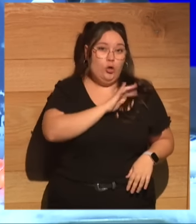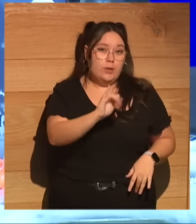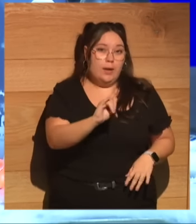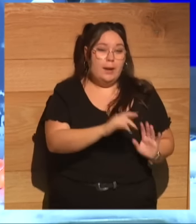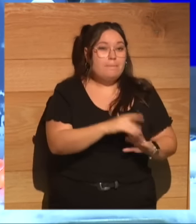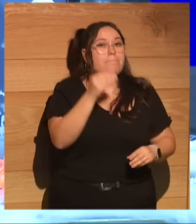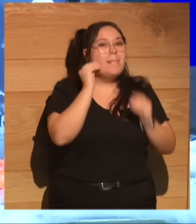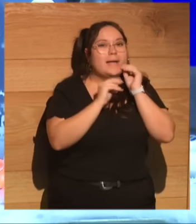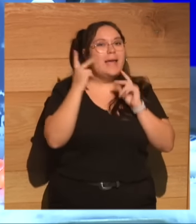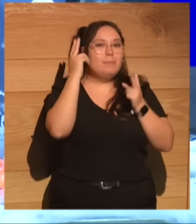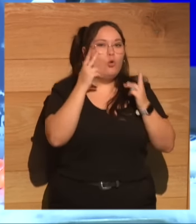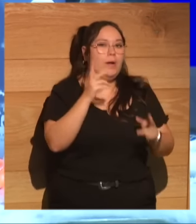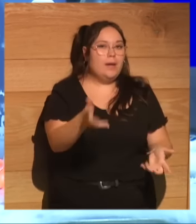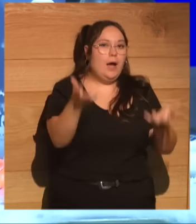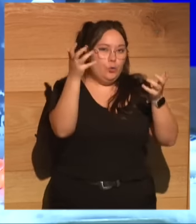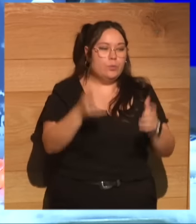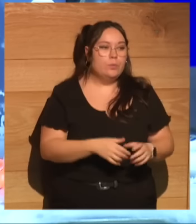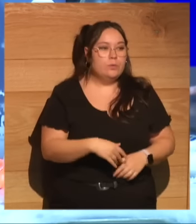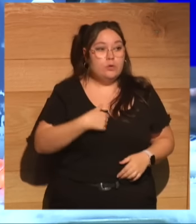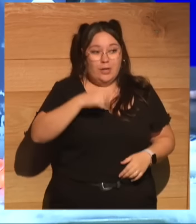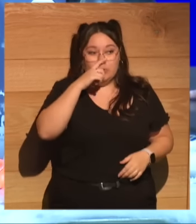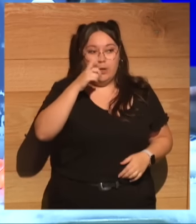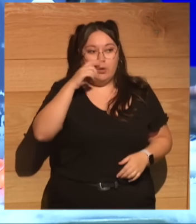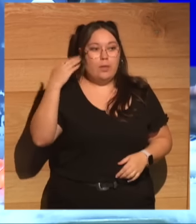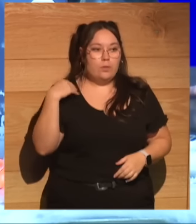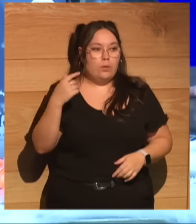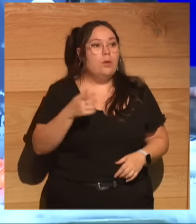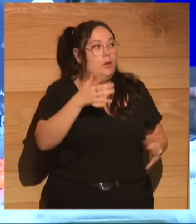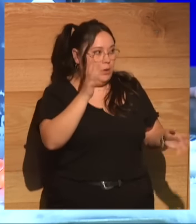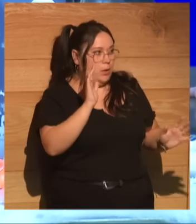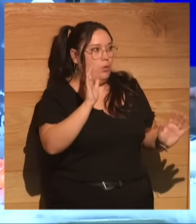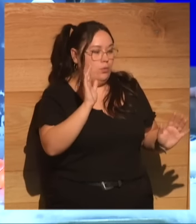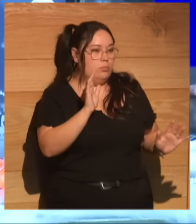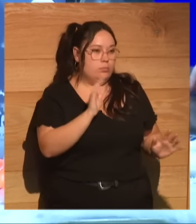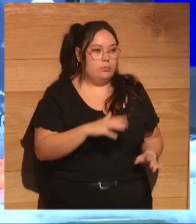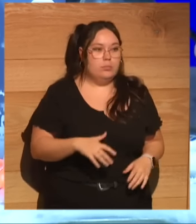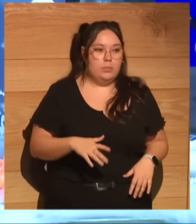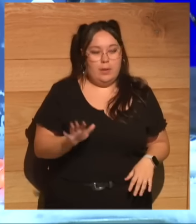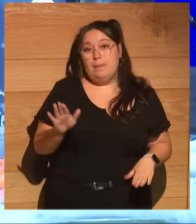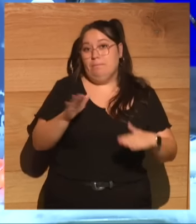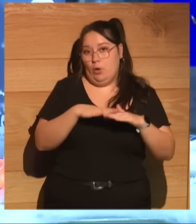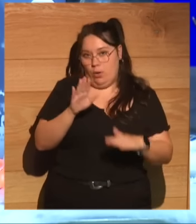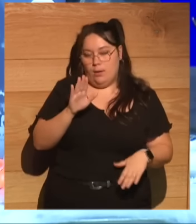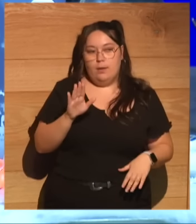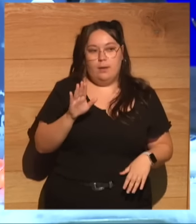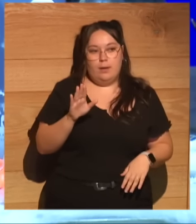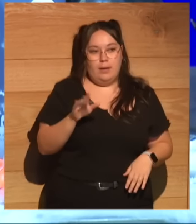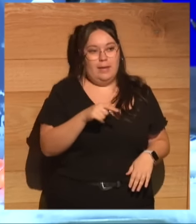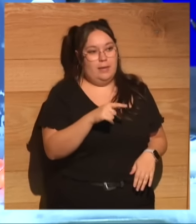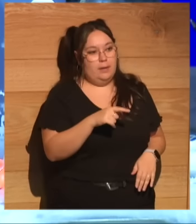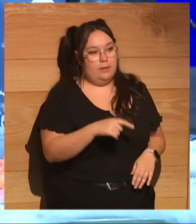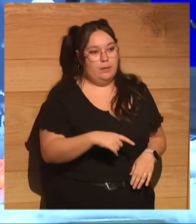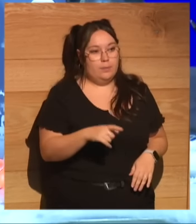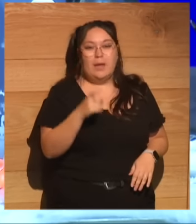Estoy maquillaje y peluquería. Maquillaje, es que estoy recordando. Que no, digo, que no deja de ser, claro. O sea, perdóname. Lo que no ganó